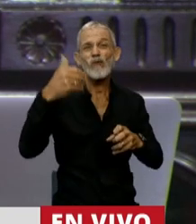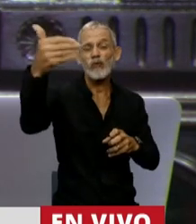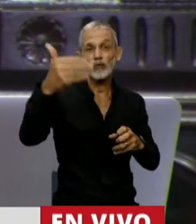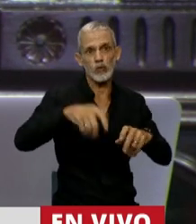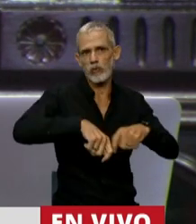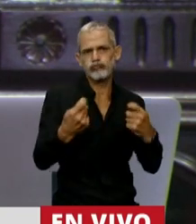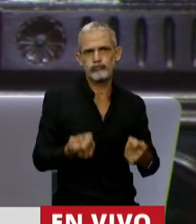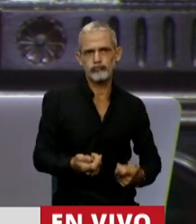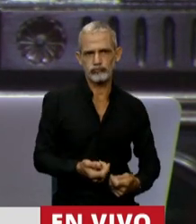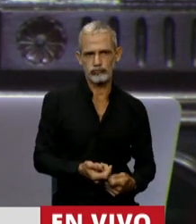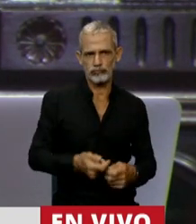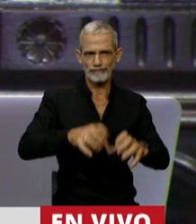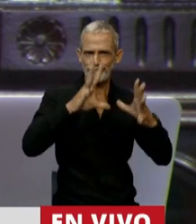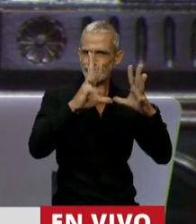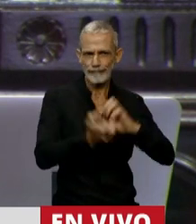una combinación